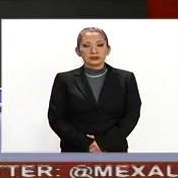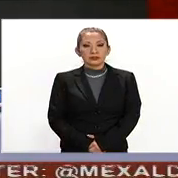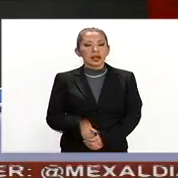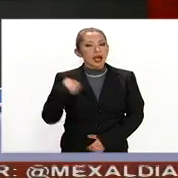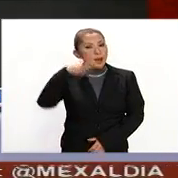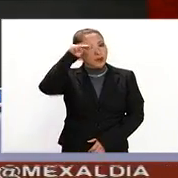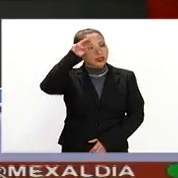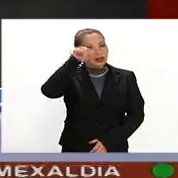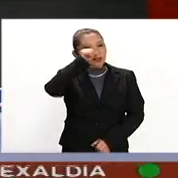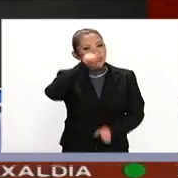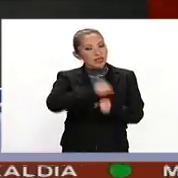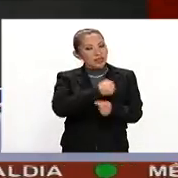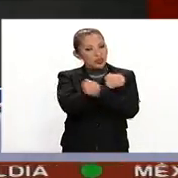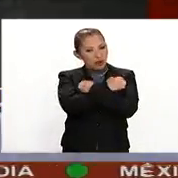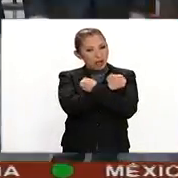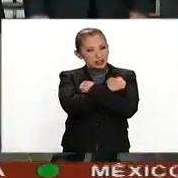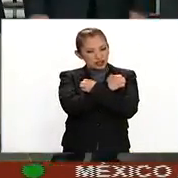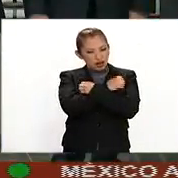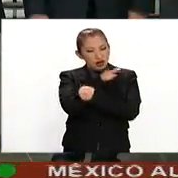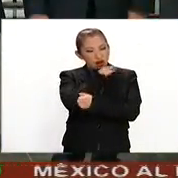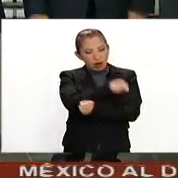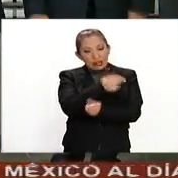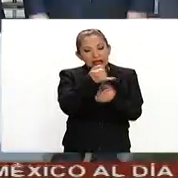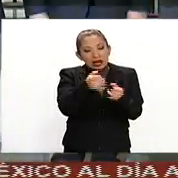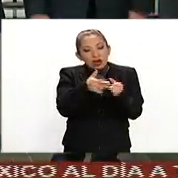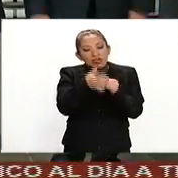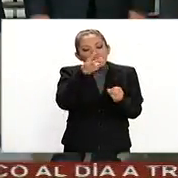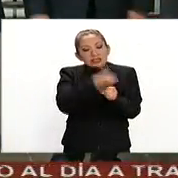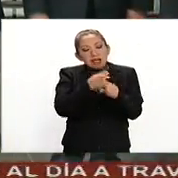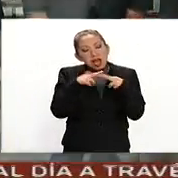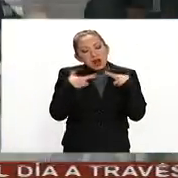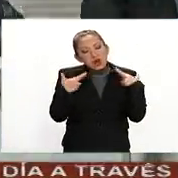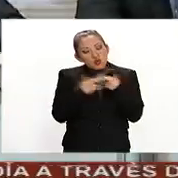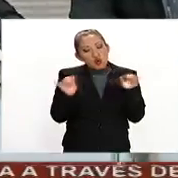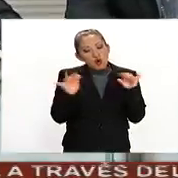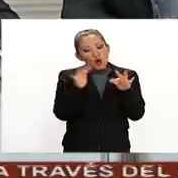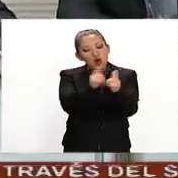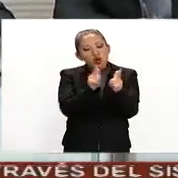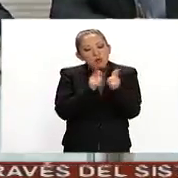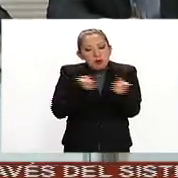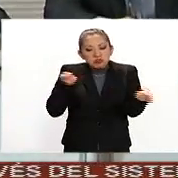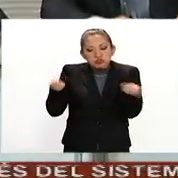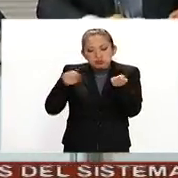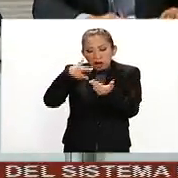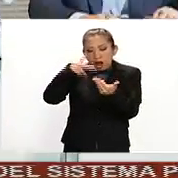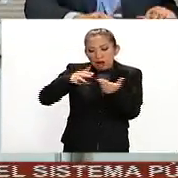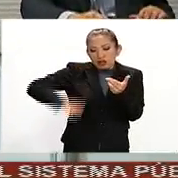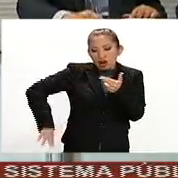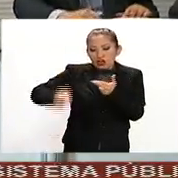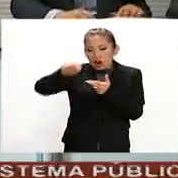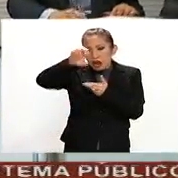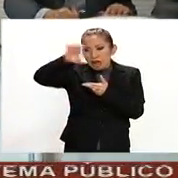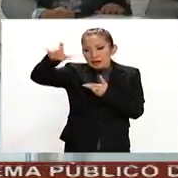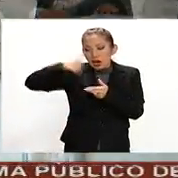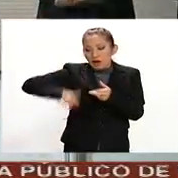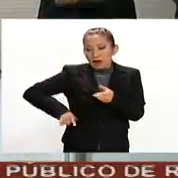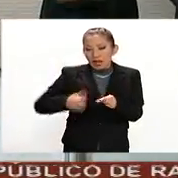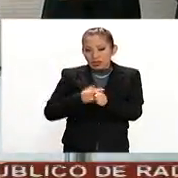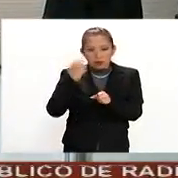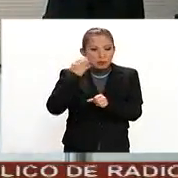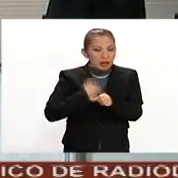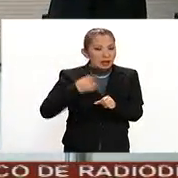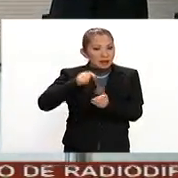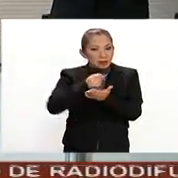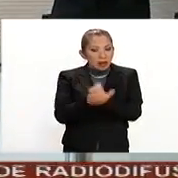En Monterrey, el secretario de Educación Pública, Aurelio Nuño, inauguró la tercera reunión del Grupo de Coordinación Regional Zona Noreste con los gobernadores de Nuevo